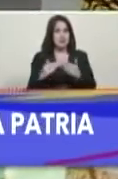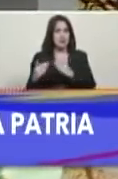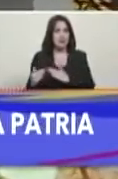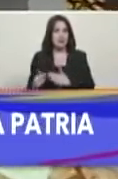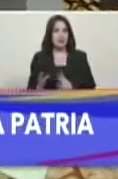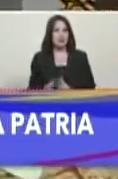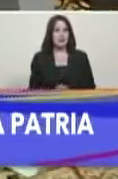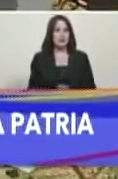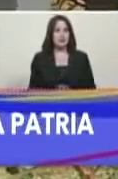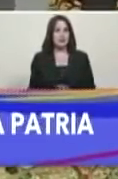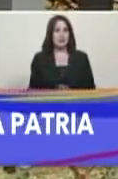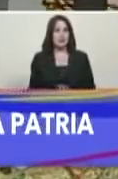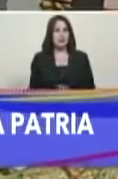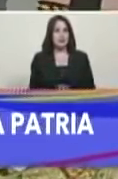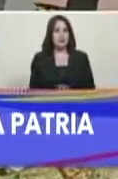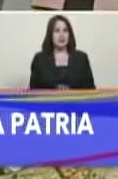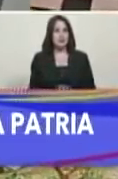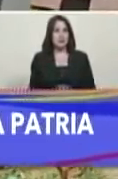charcuterías, bodegas,